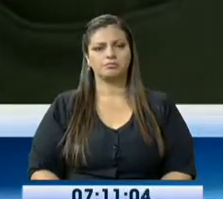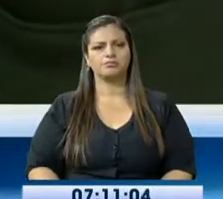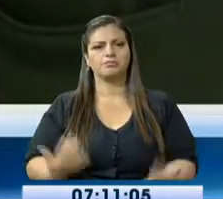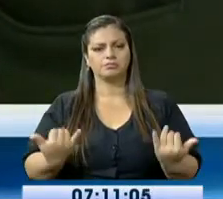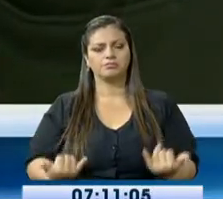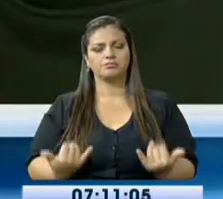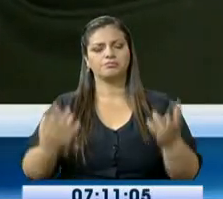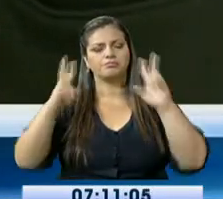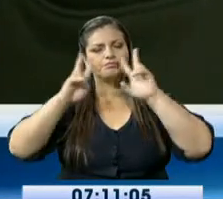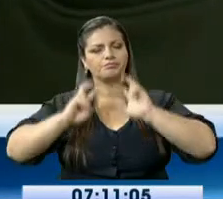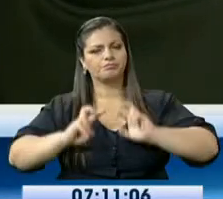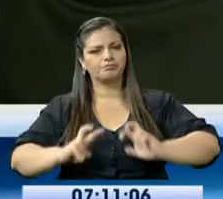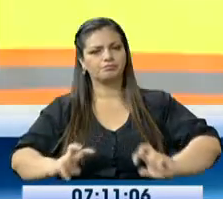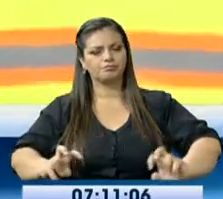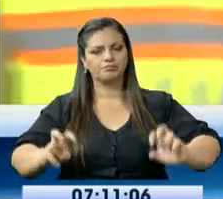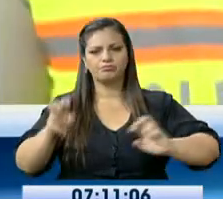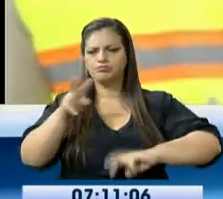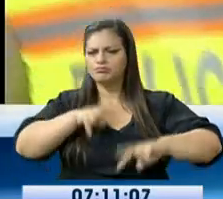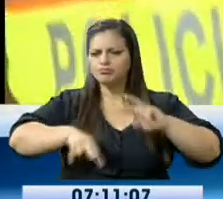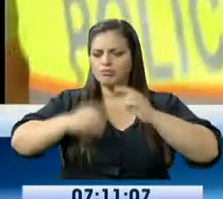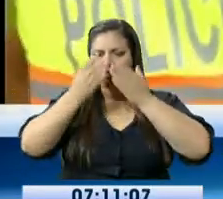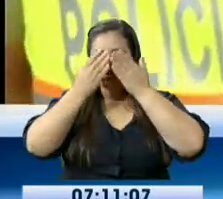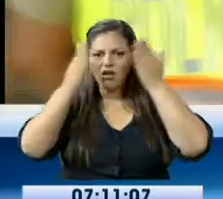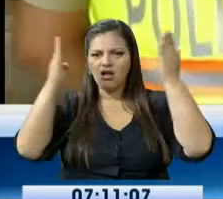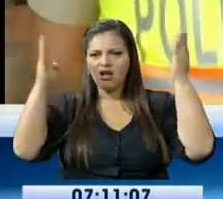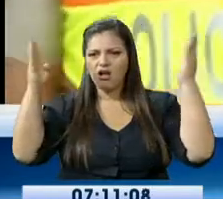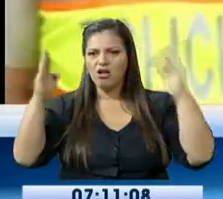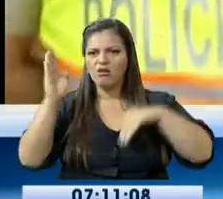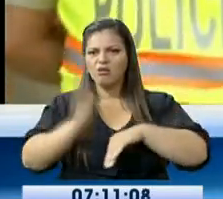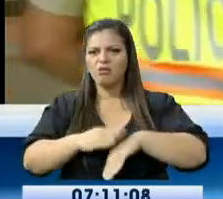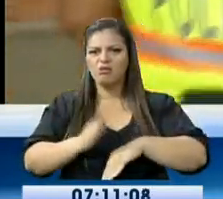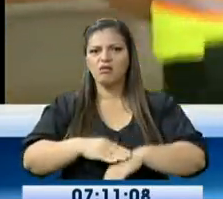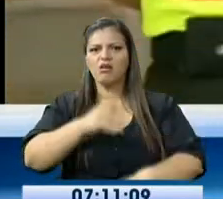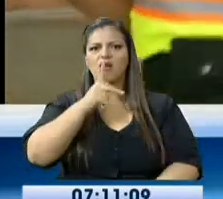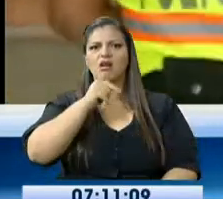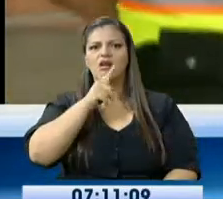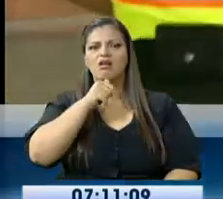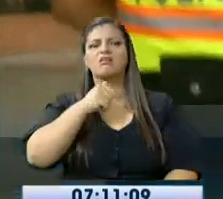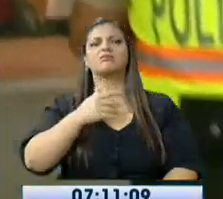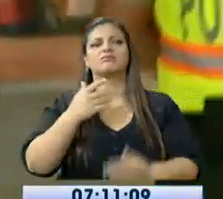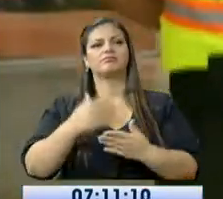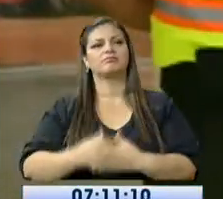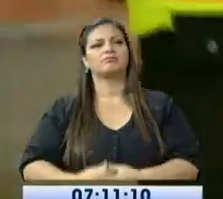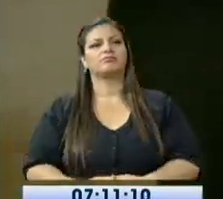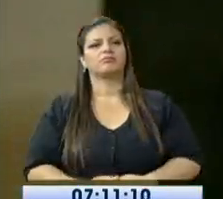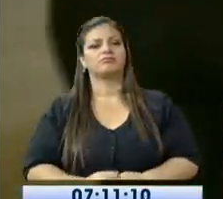determinar sanciones y culpabilidades. En este suceso, informó Julio César Saona.